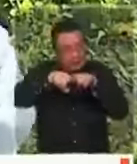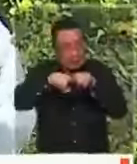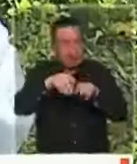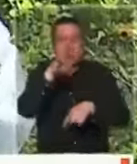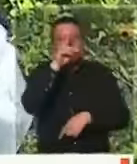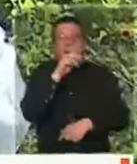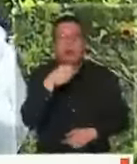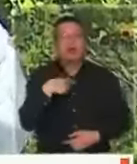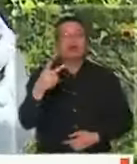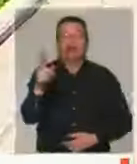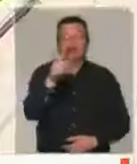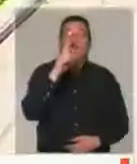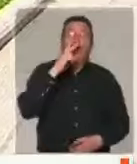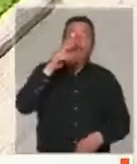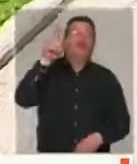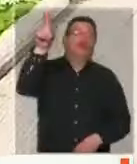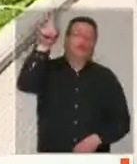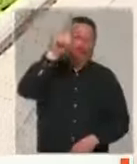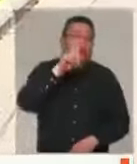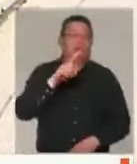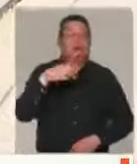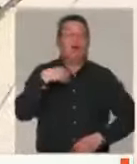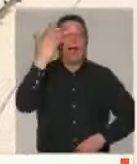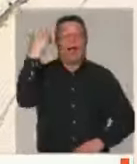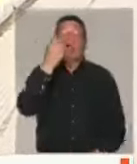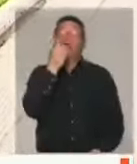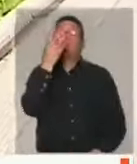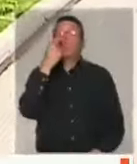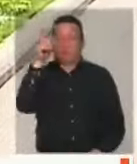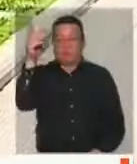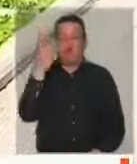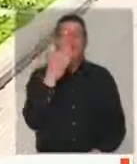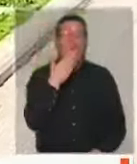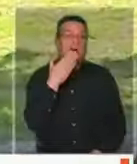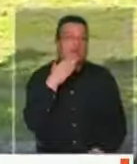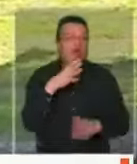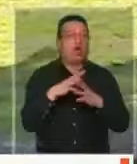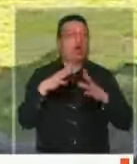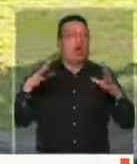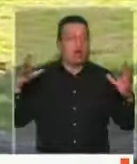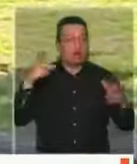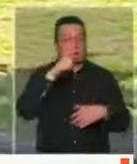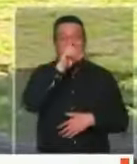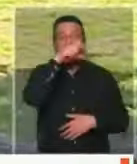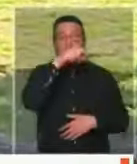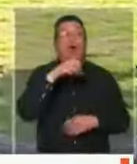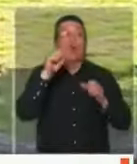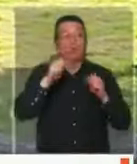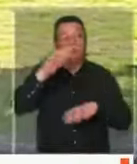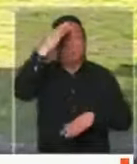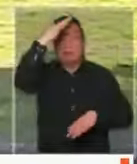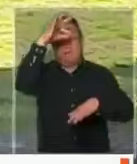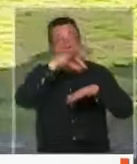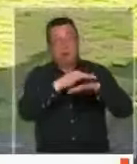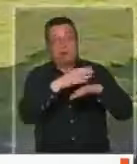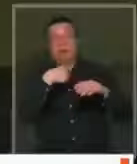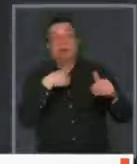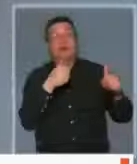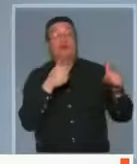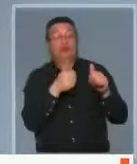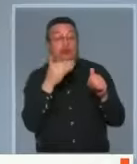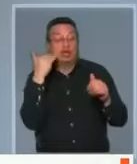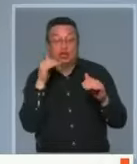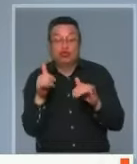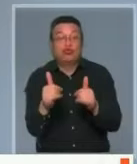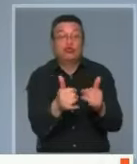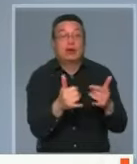no las ve, pero están ahí. Yo vivía en la Florida antes y también hay una plaga más o menos grande del loro. Uno se puede enfermar y están cerca como donde juegan los niños.